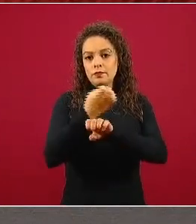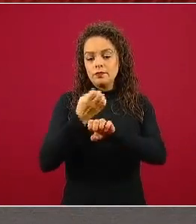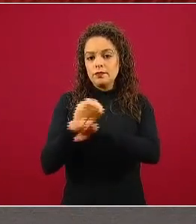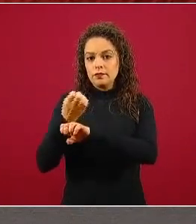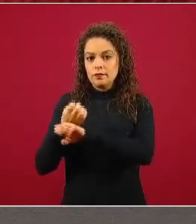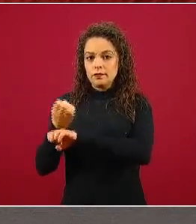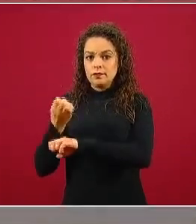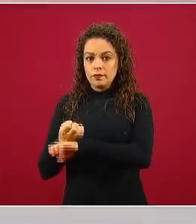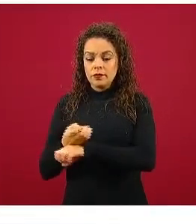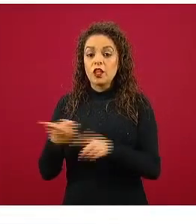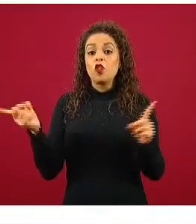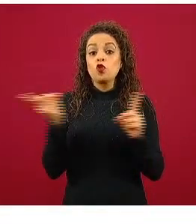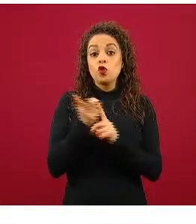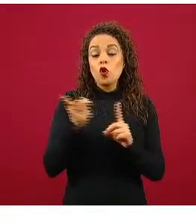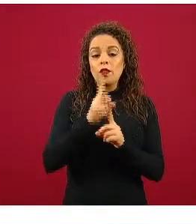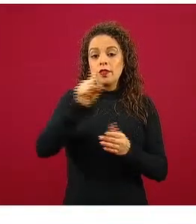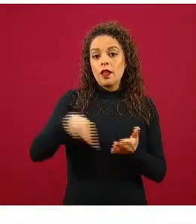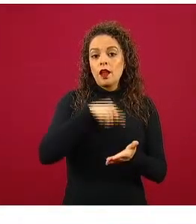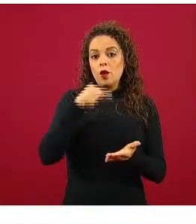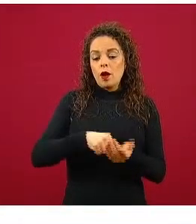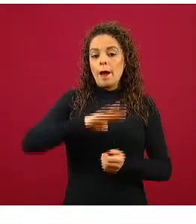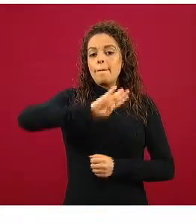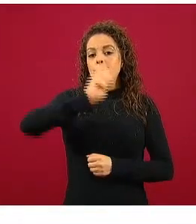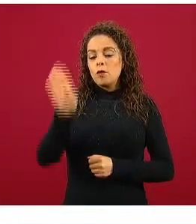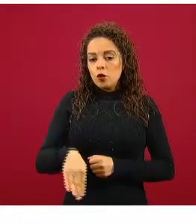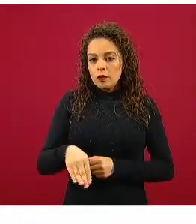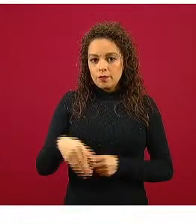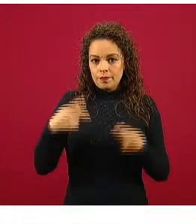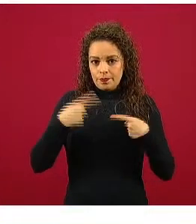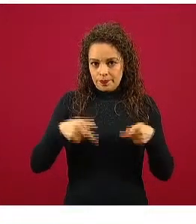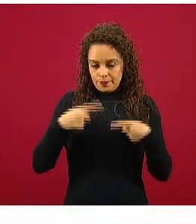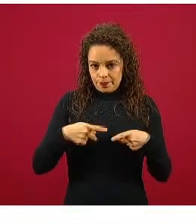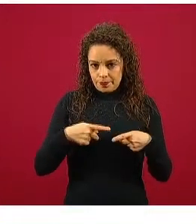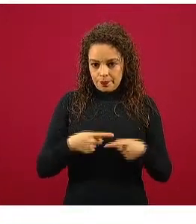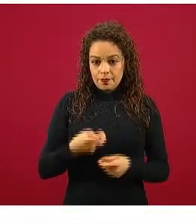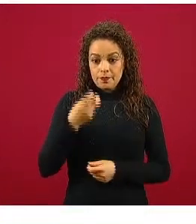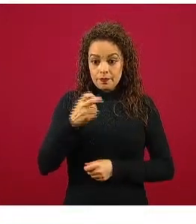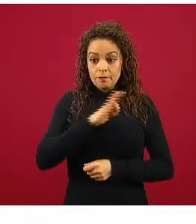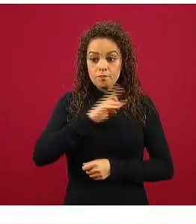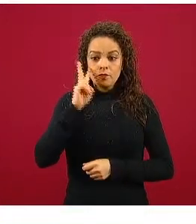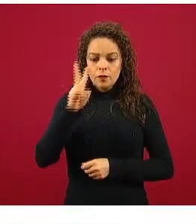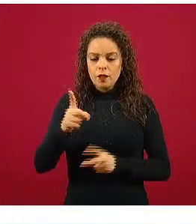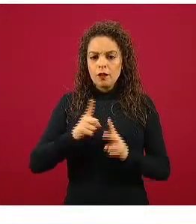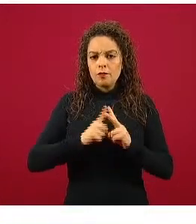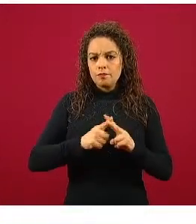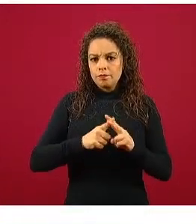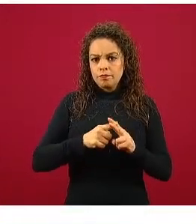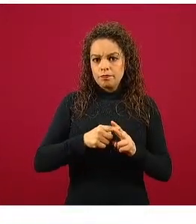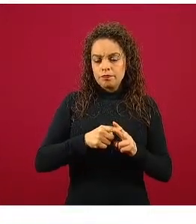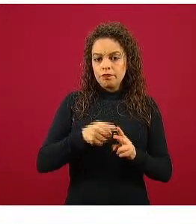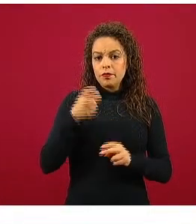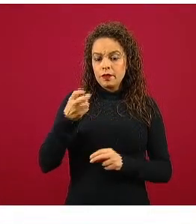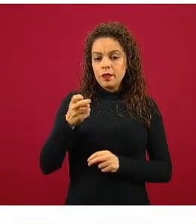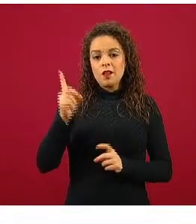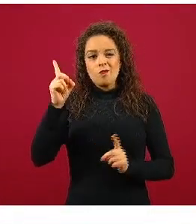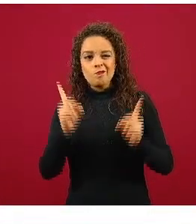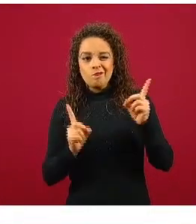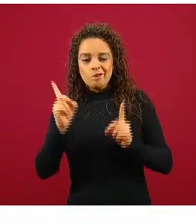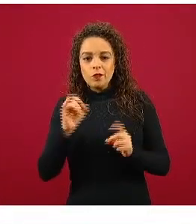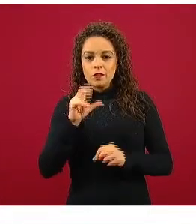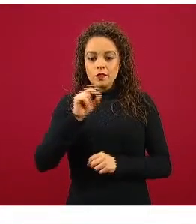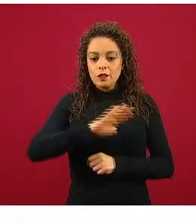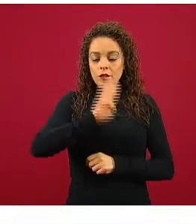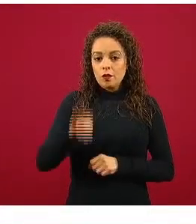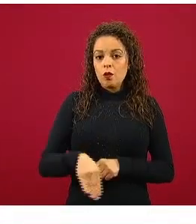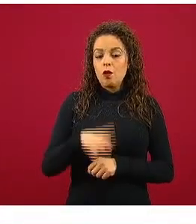ocurrió la defunción, y también podemos ver cuáles son esas fracciones de defunciones sospechosas que estarían